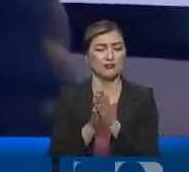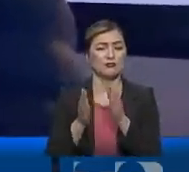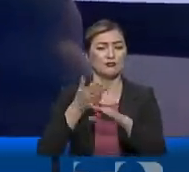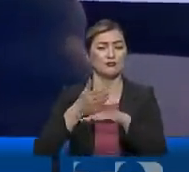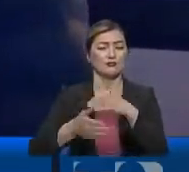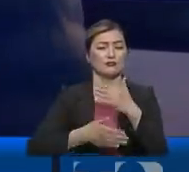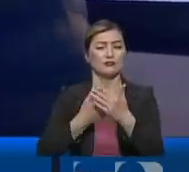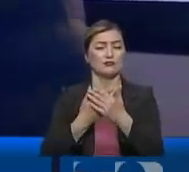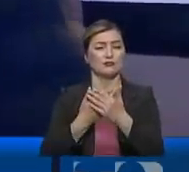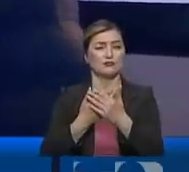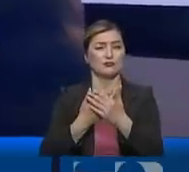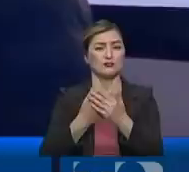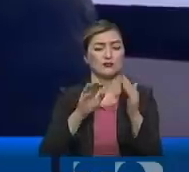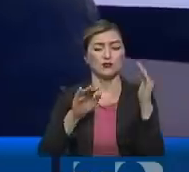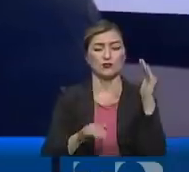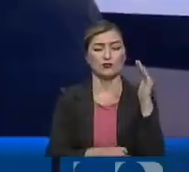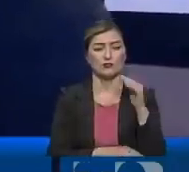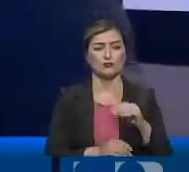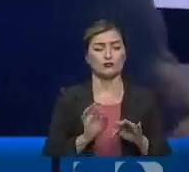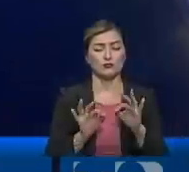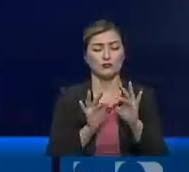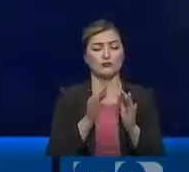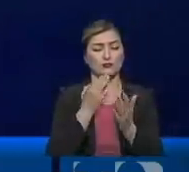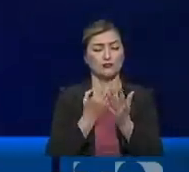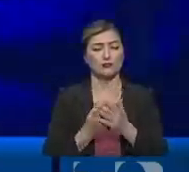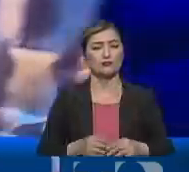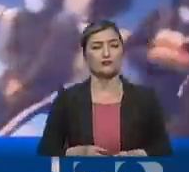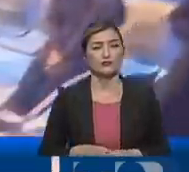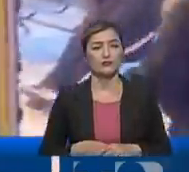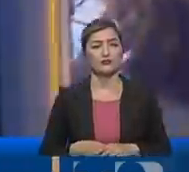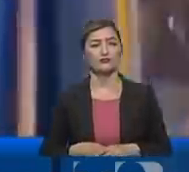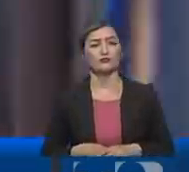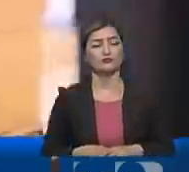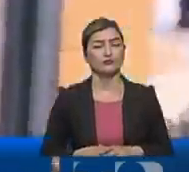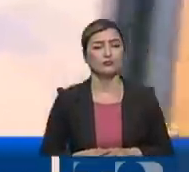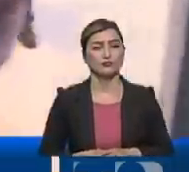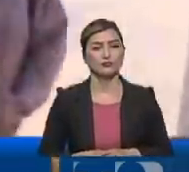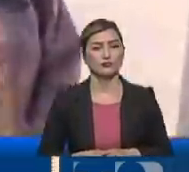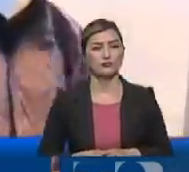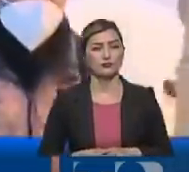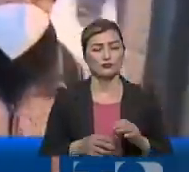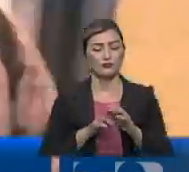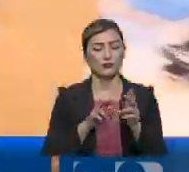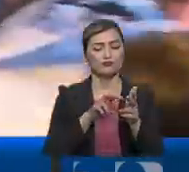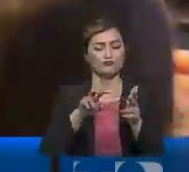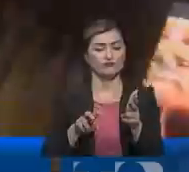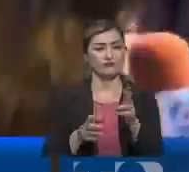todos ya en transcurso de ya todo el día. Perfecto, muchas gracias. Vamos en este momento ya a bajarnos la unidad de igual forma. Está por salir también